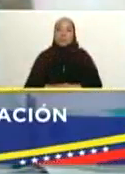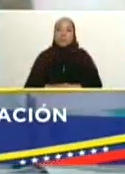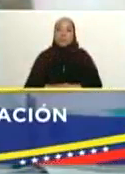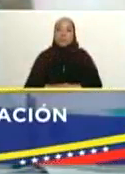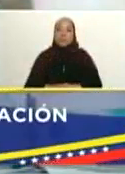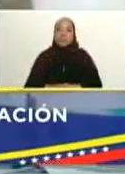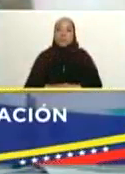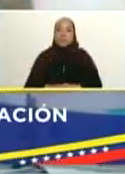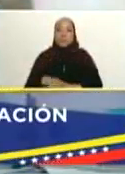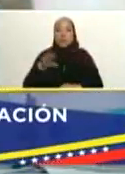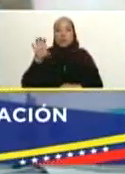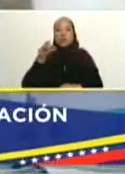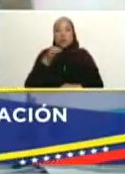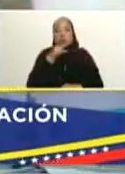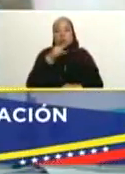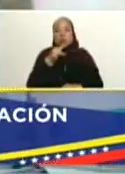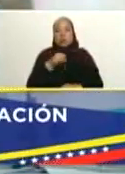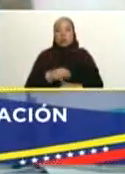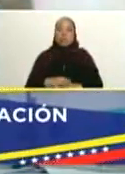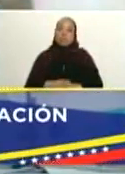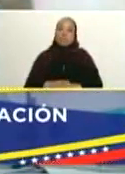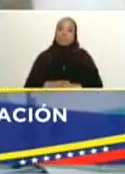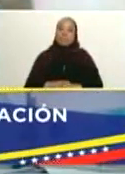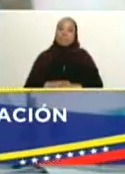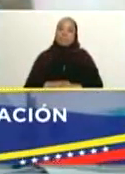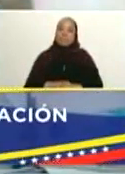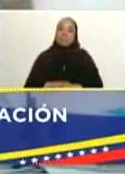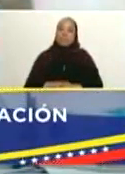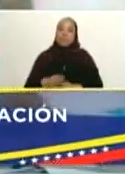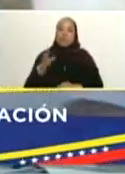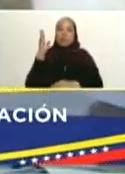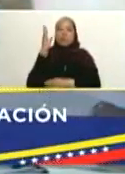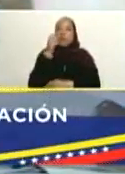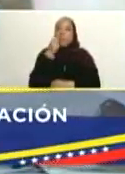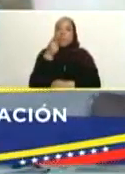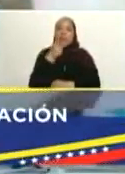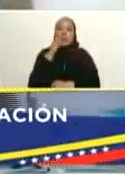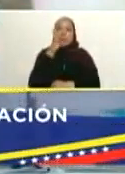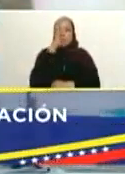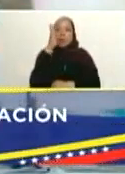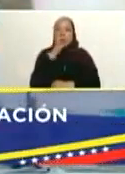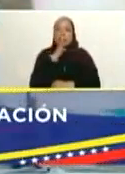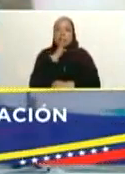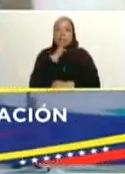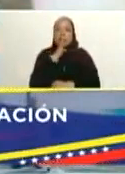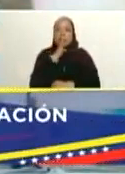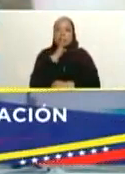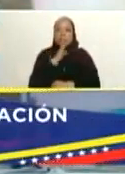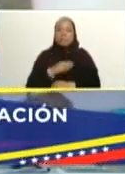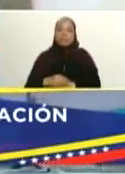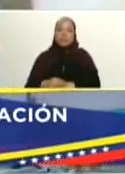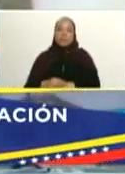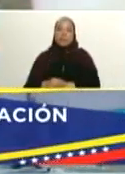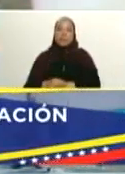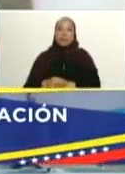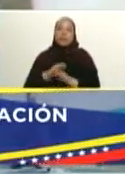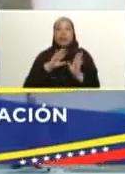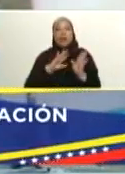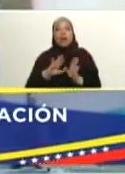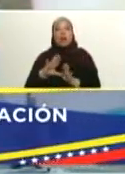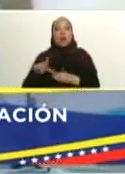La patria sigue, y sigue, y sigue. Barinas, Barinas, Barinas. Bueno, y de Barinas nos